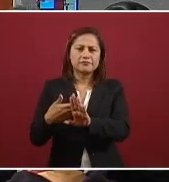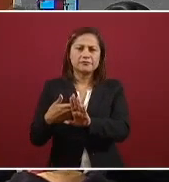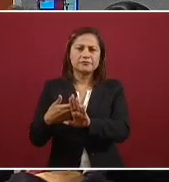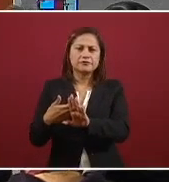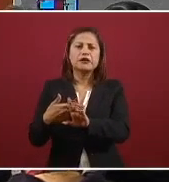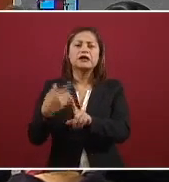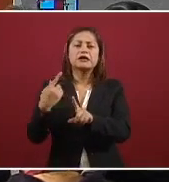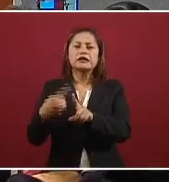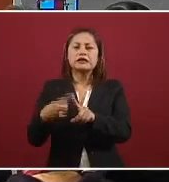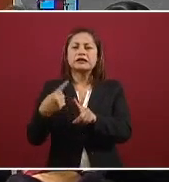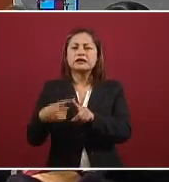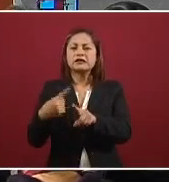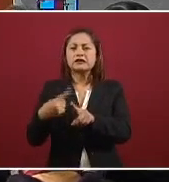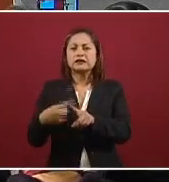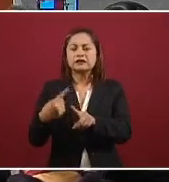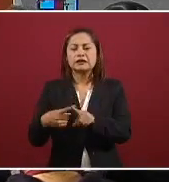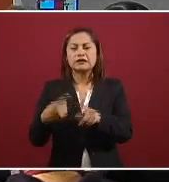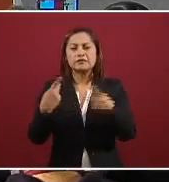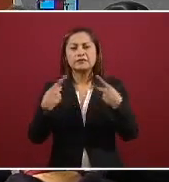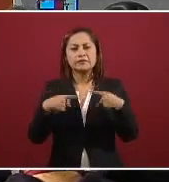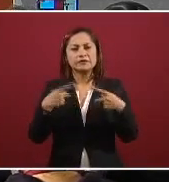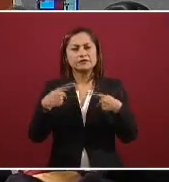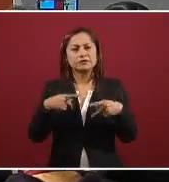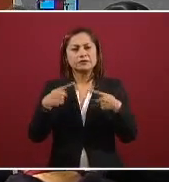buscan la vida